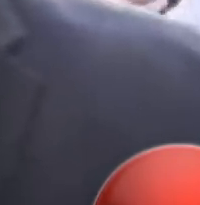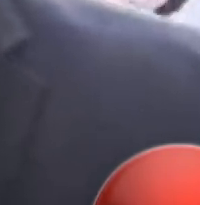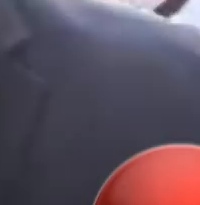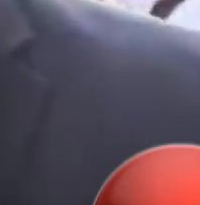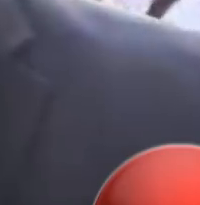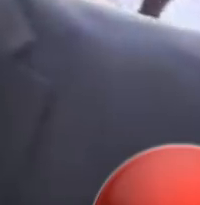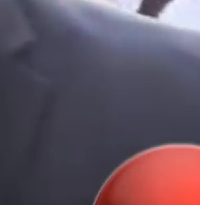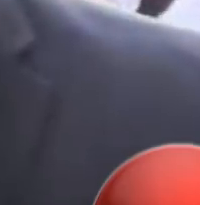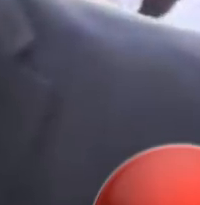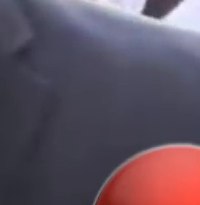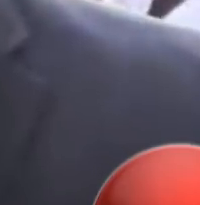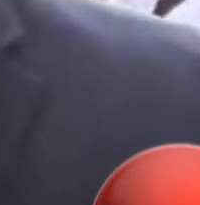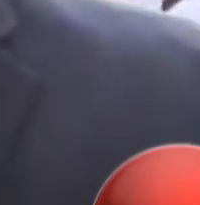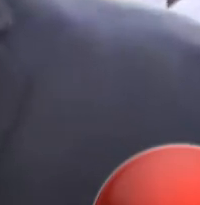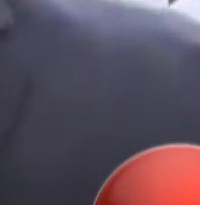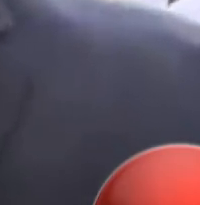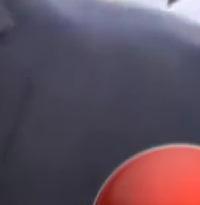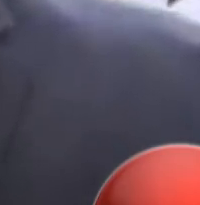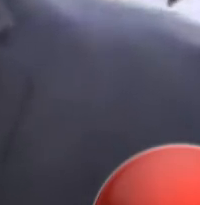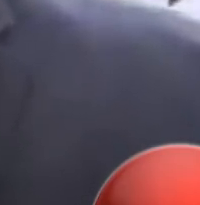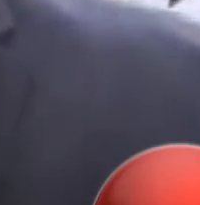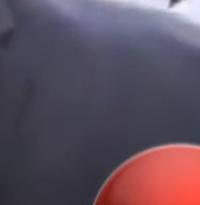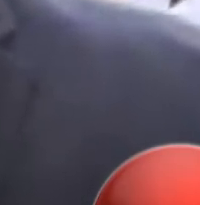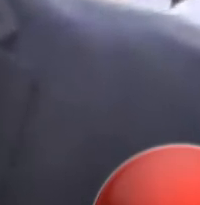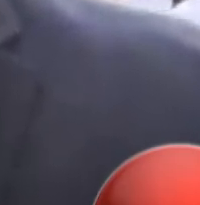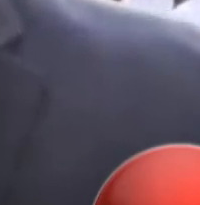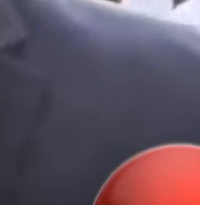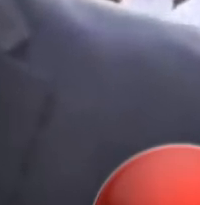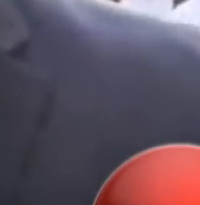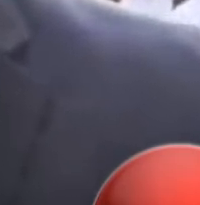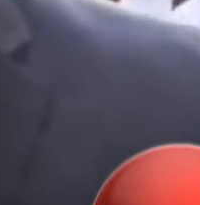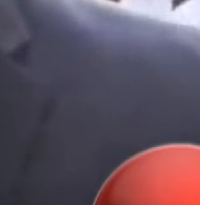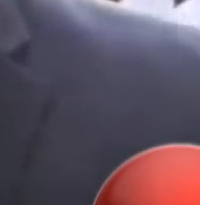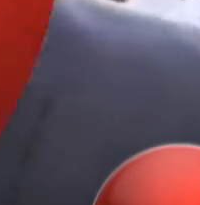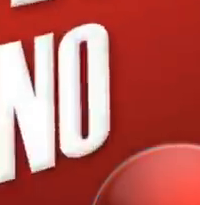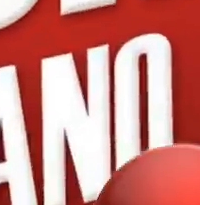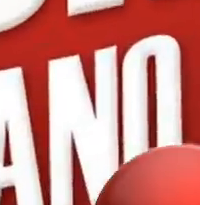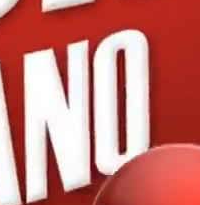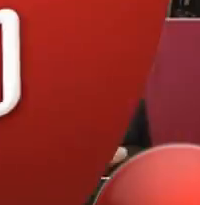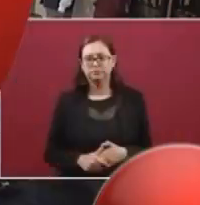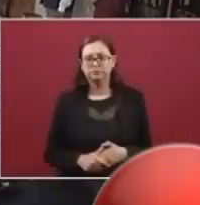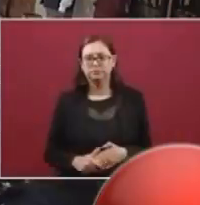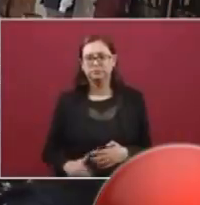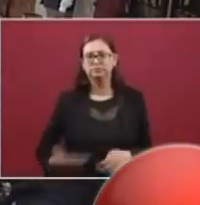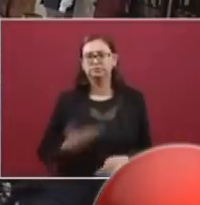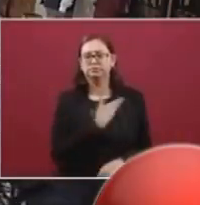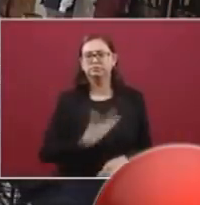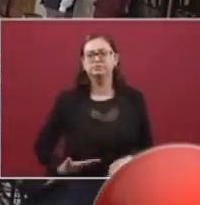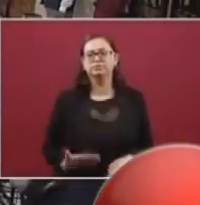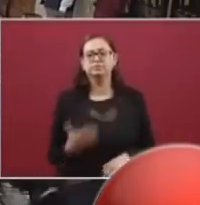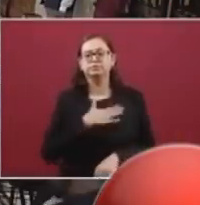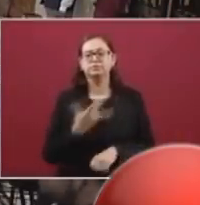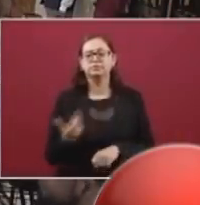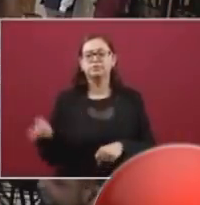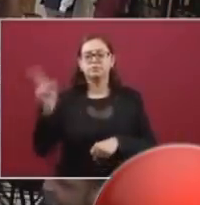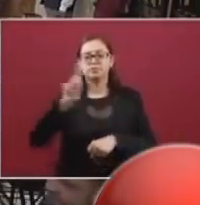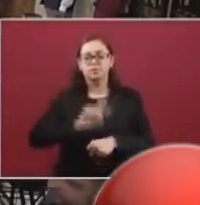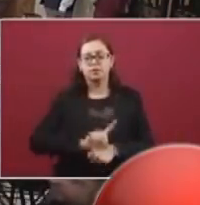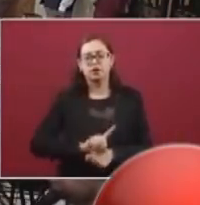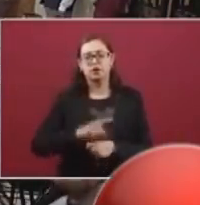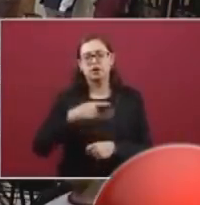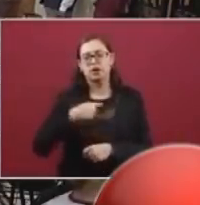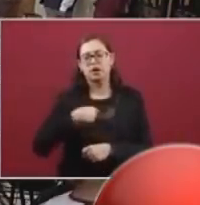nombre del equipo de Sin Censura ante el presidente Andrés Manuel López Obrador. Presidente, muy buenos días. Vicente Serrano de Sin